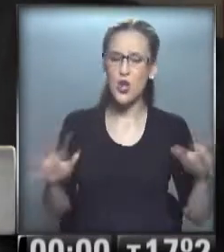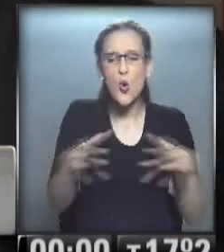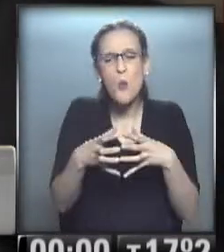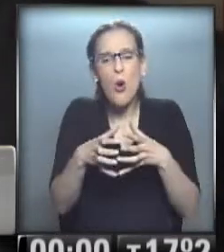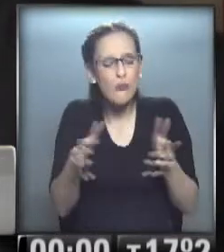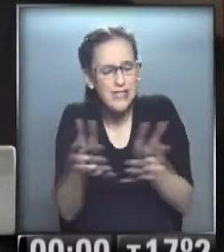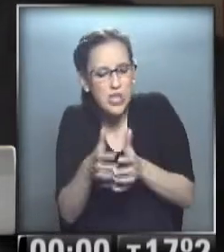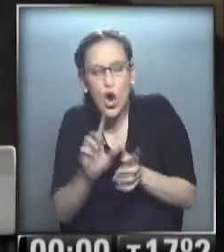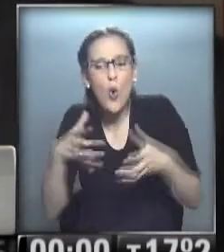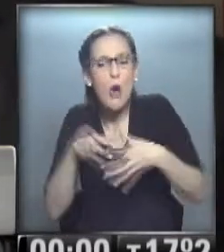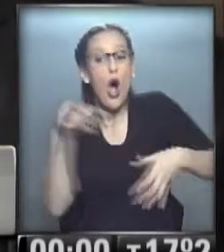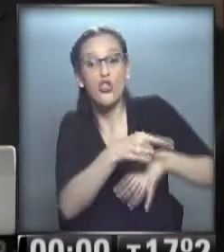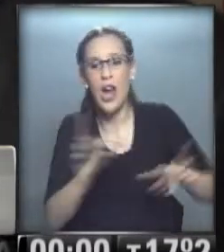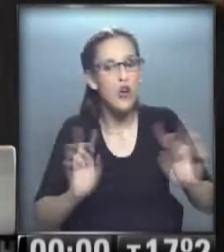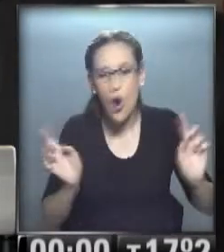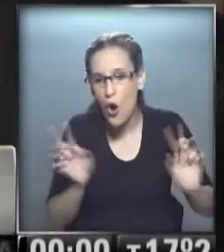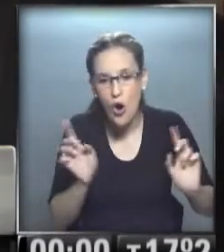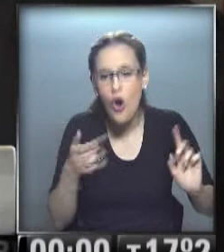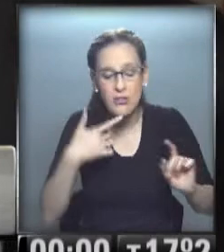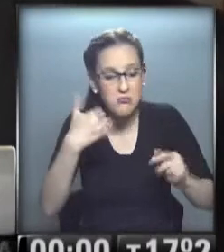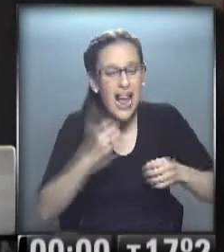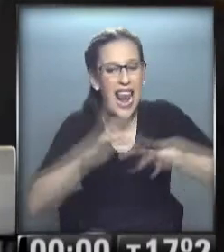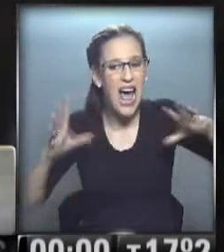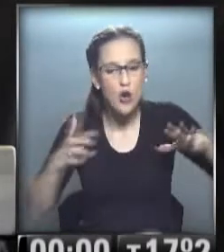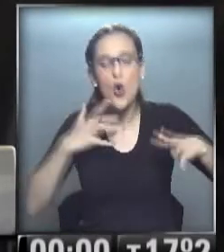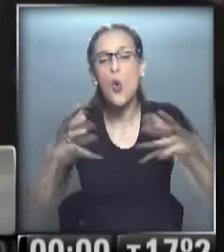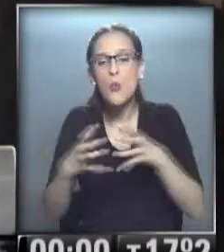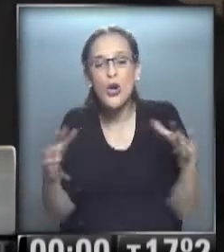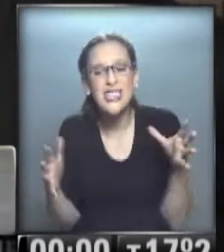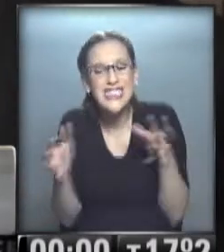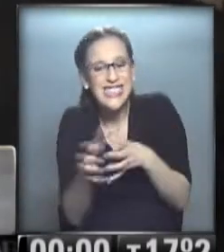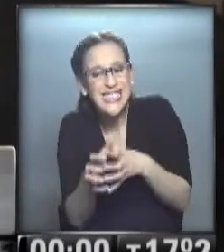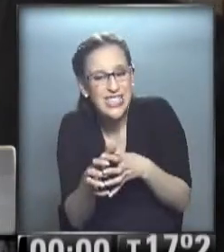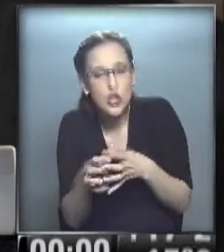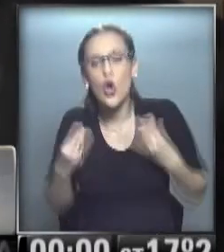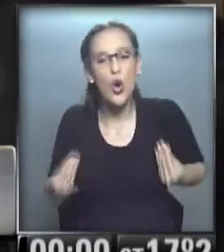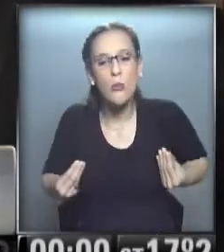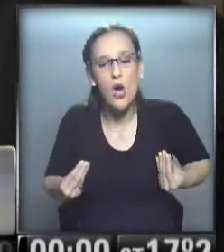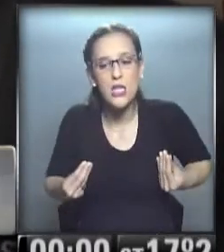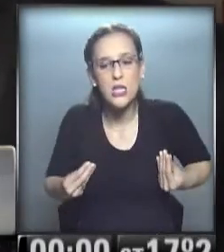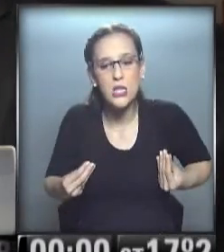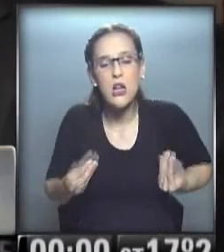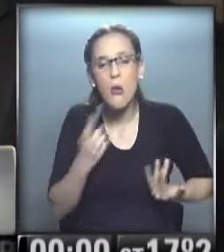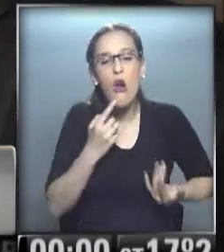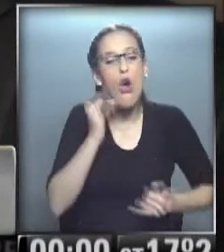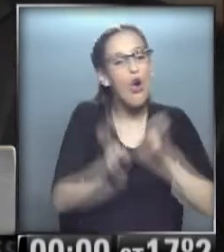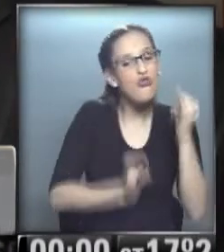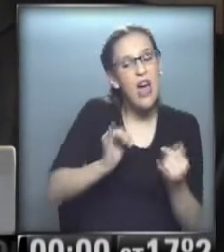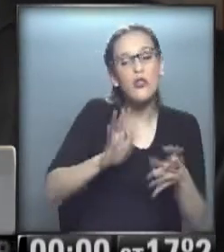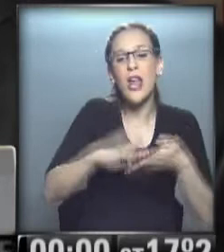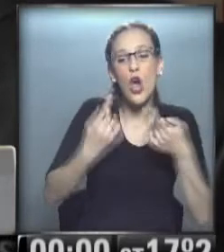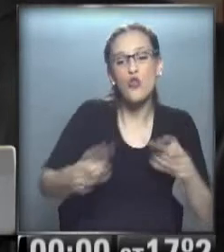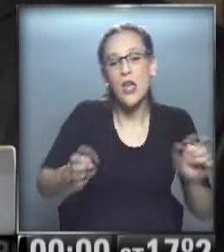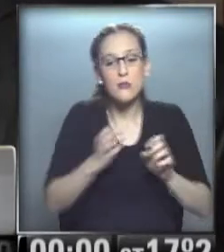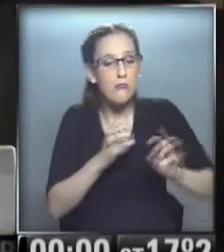oposición. Esto es esencial que quede claro. Minoría es para plantear las diferencias en disensos y los disensos con